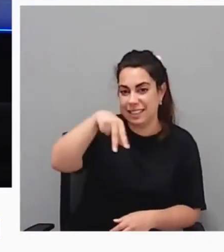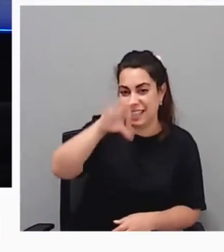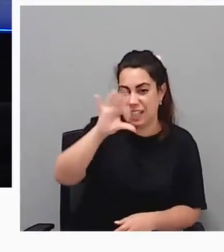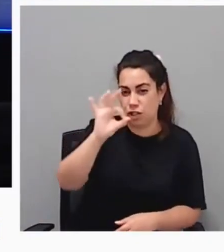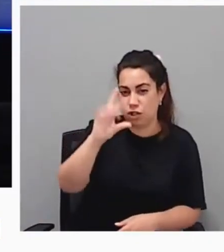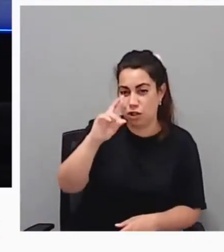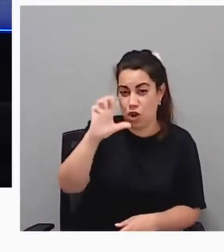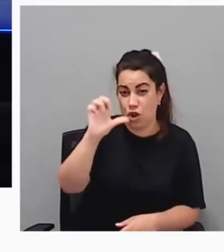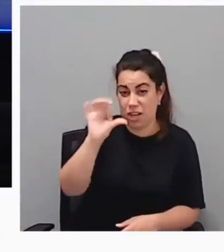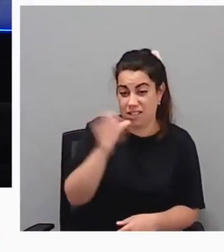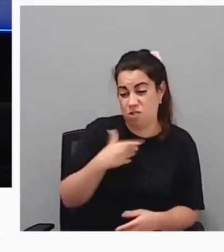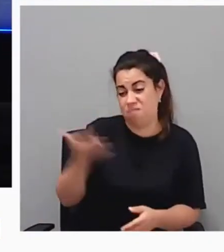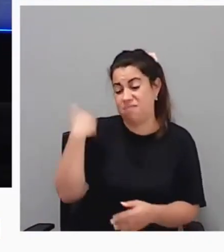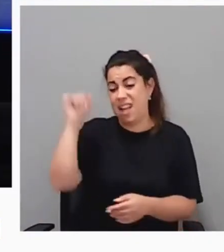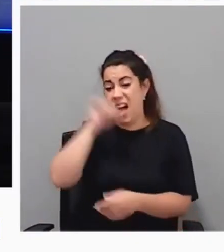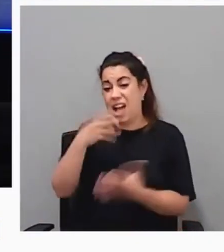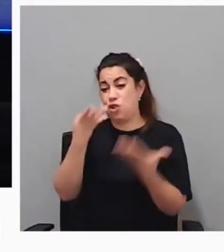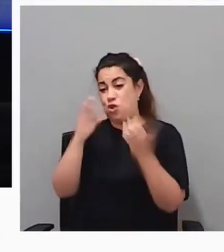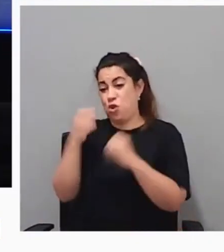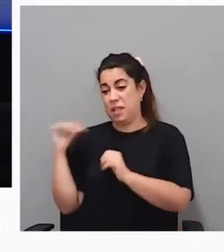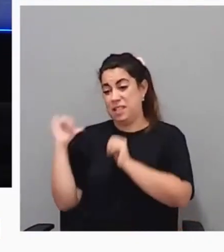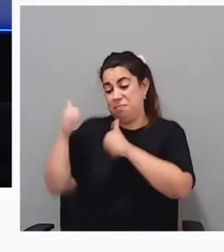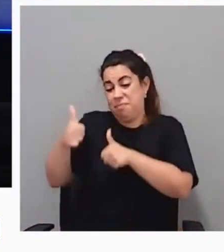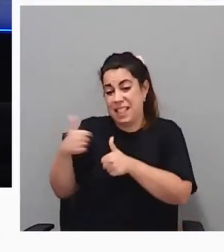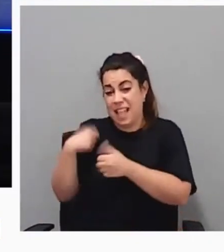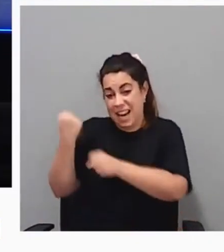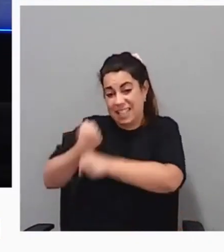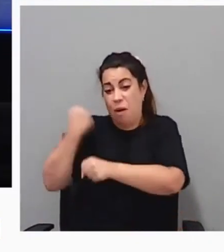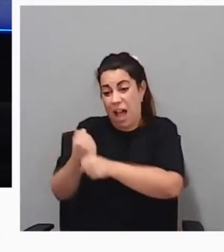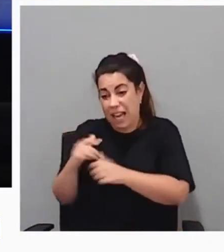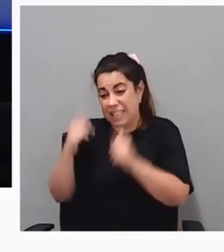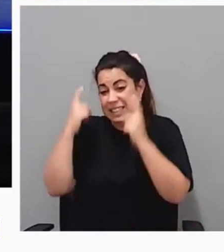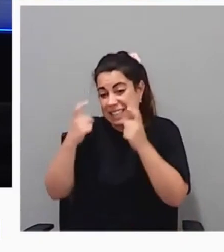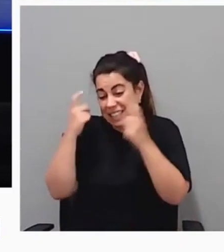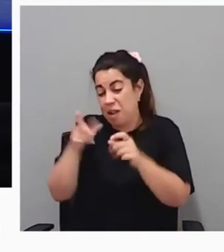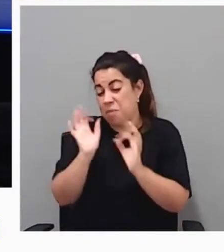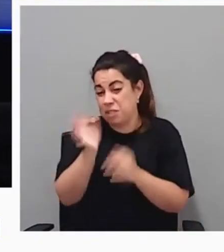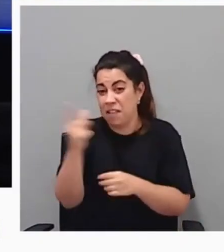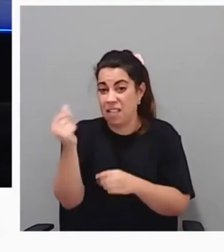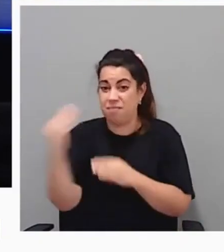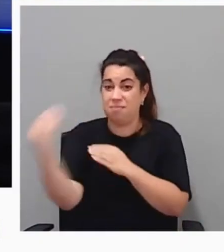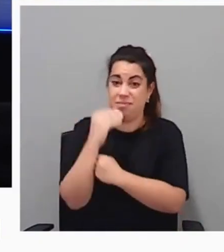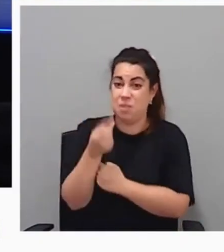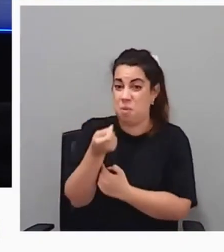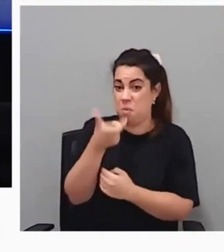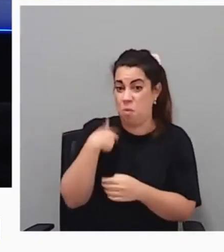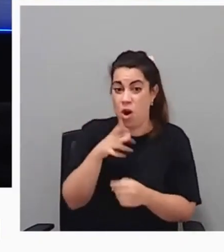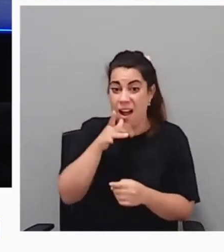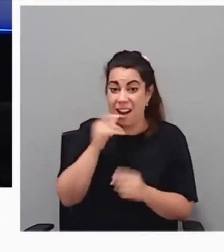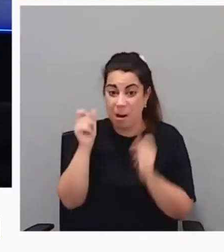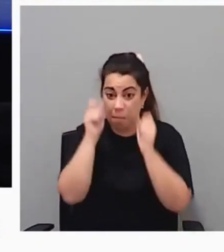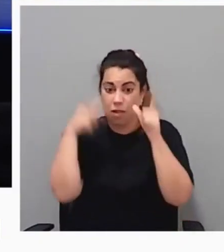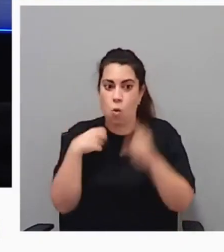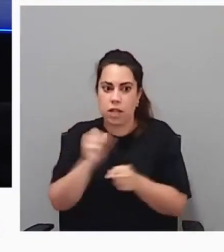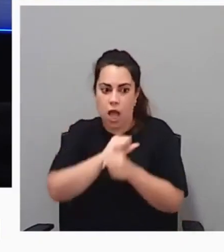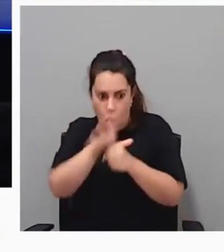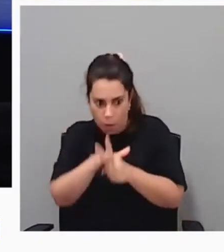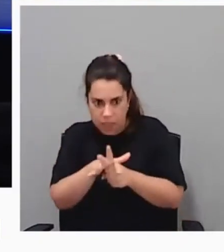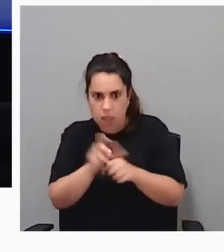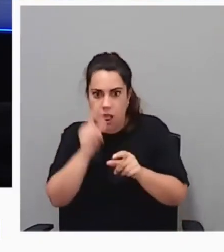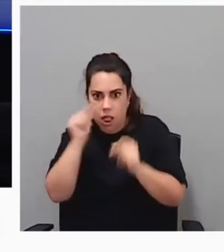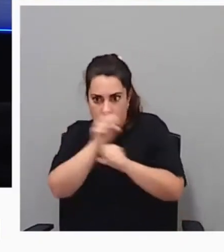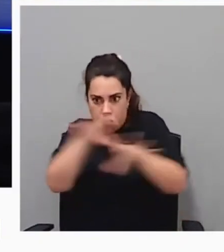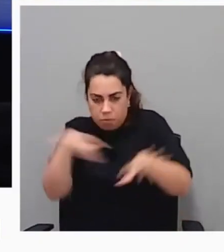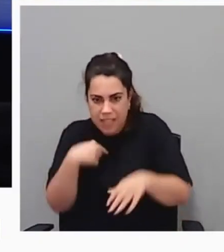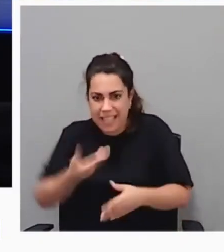nunca ha habido mucha financiación. Nos hemos dado cuenta con el COVID de lo importante que es poder detectar las infecciones humanas rápido. Pero